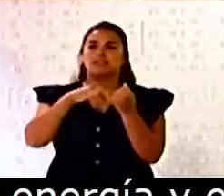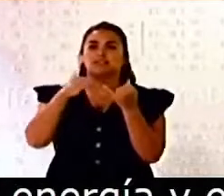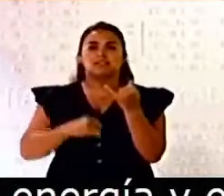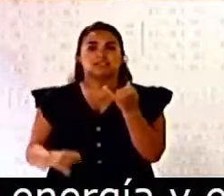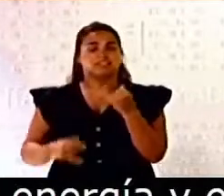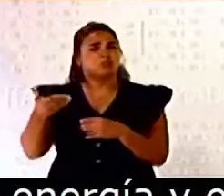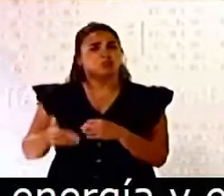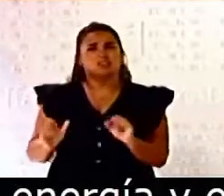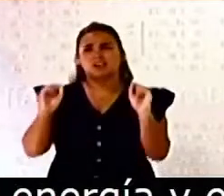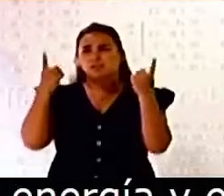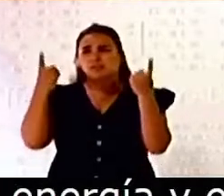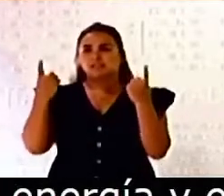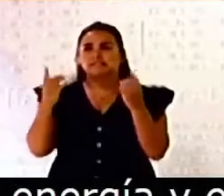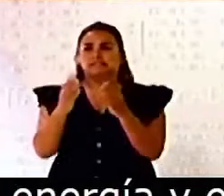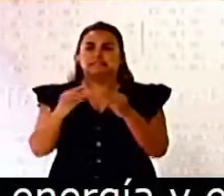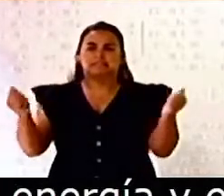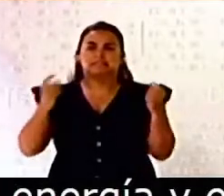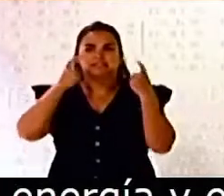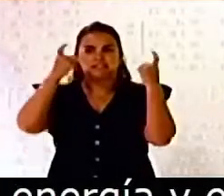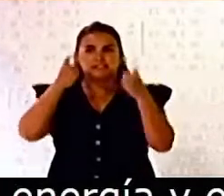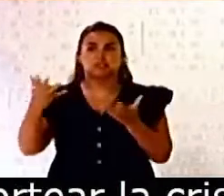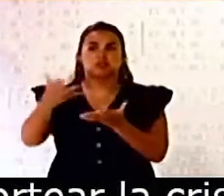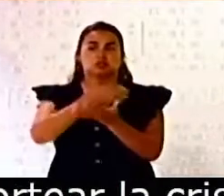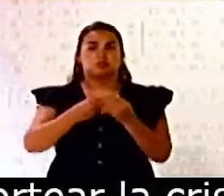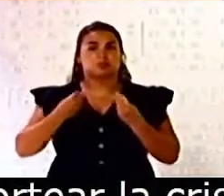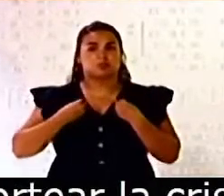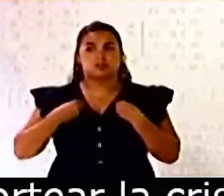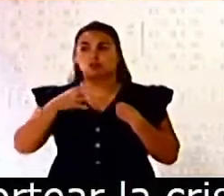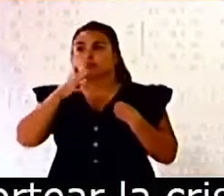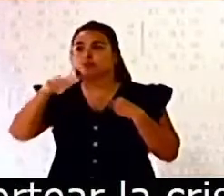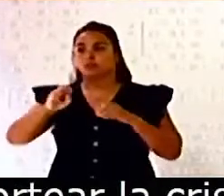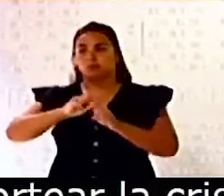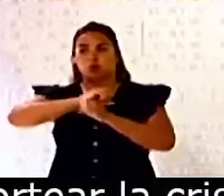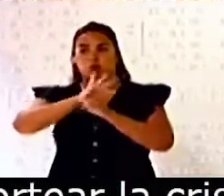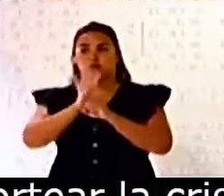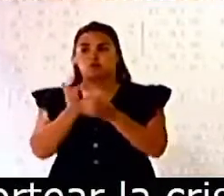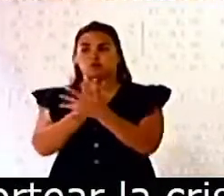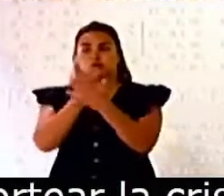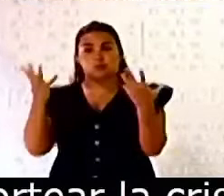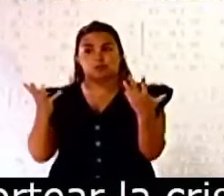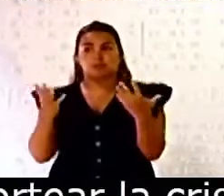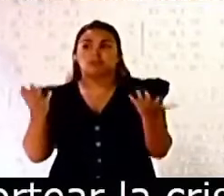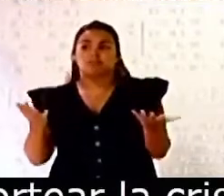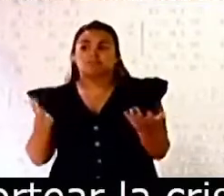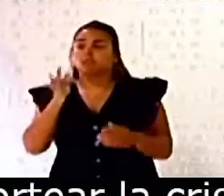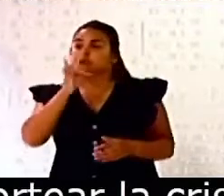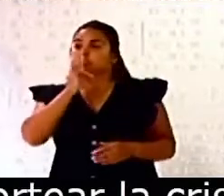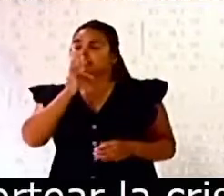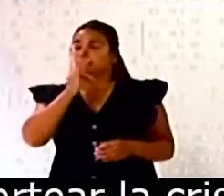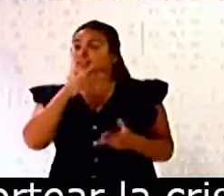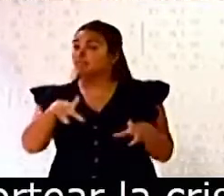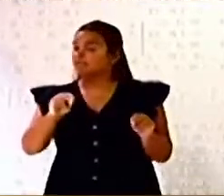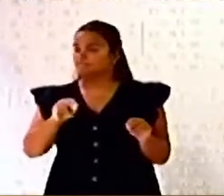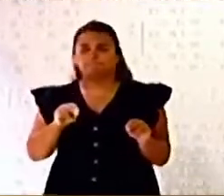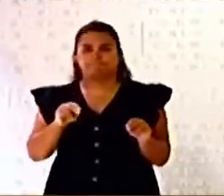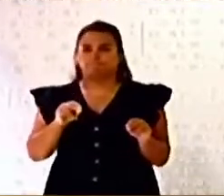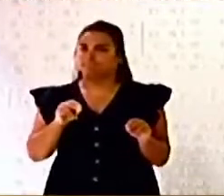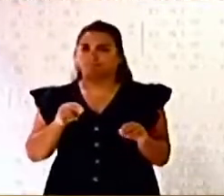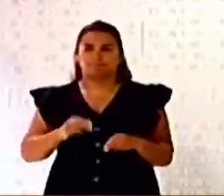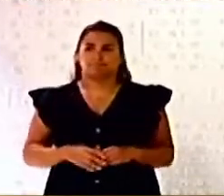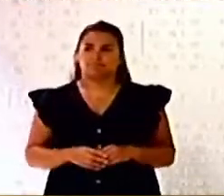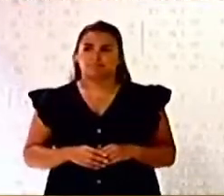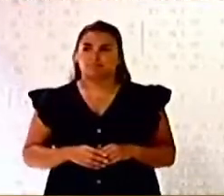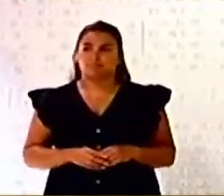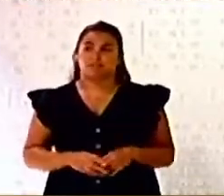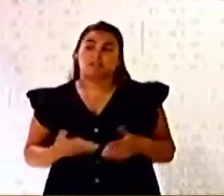más importante que todos hemos vivido, que es esta pandemia COVID-19, que todavía no se ha terminado. Y sobre